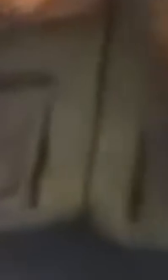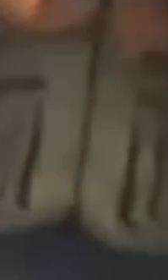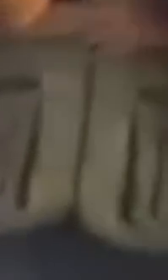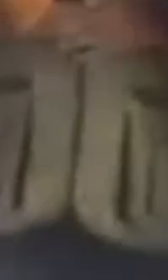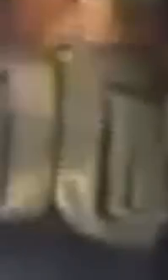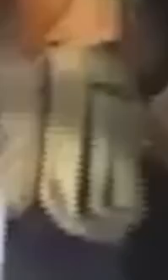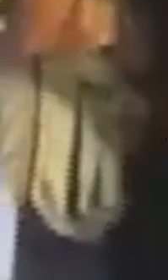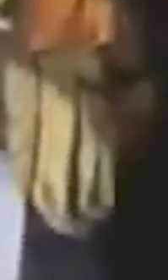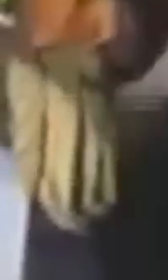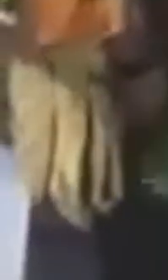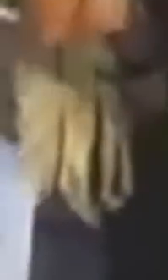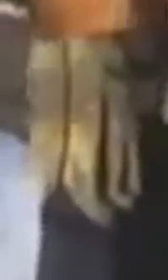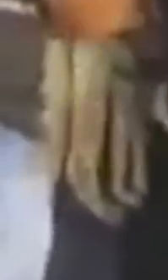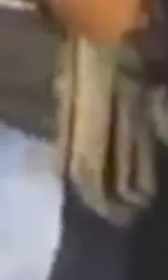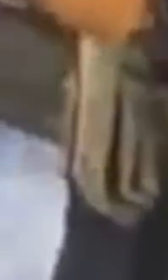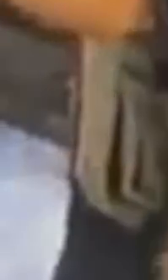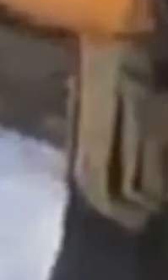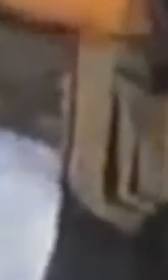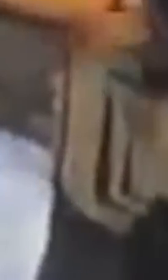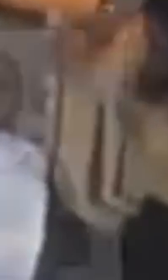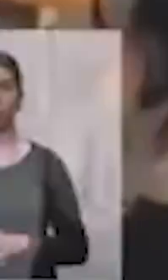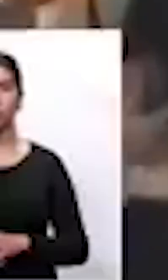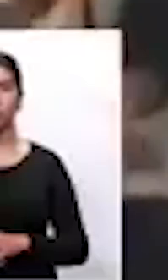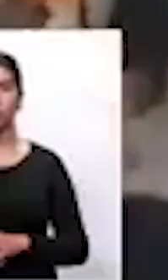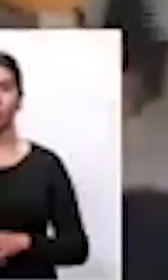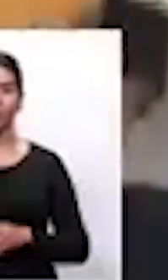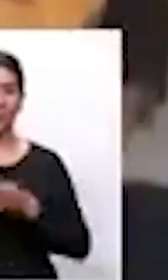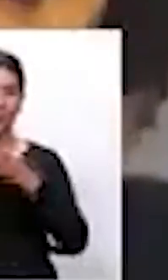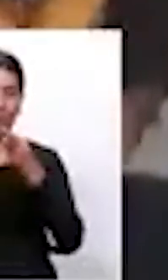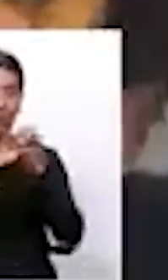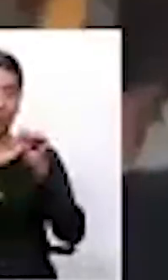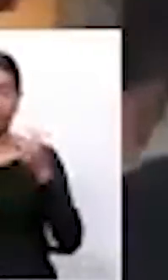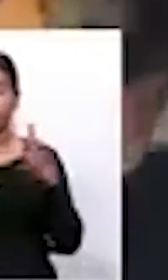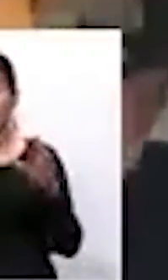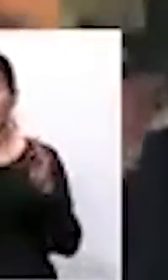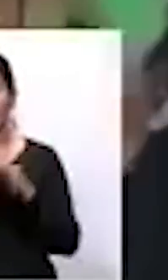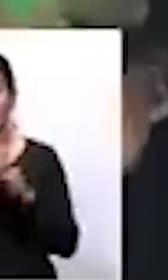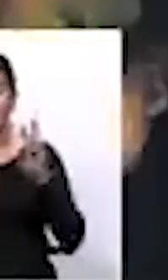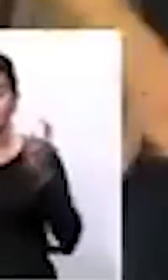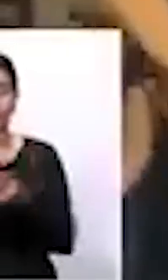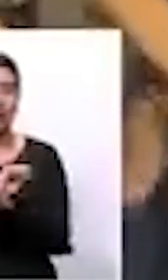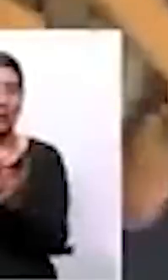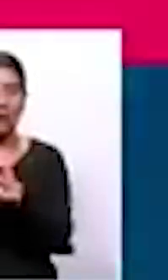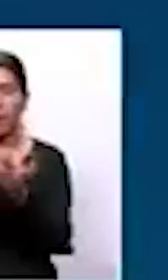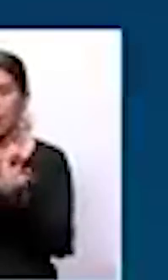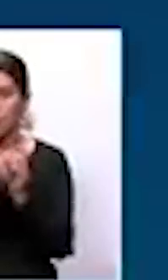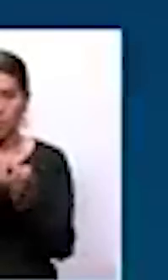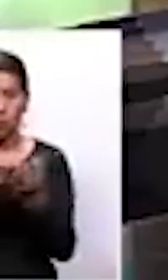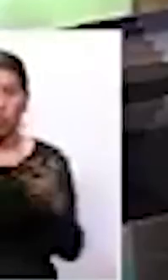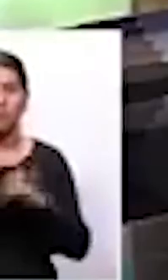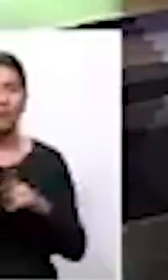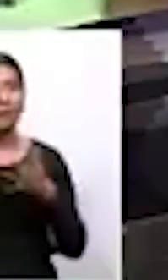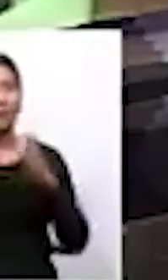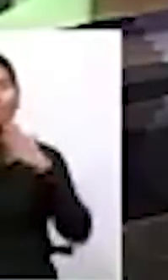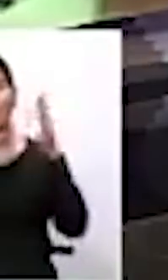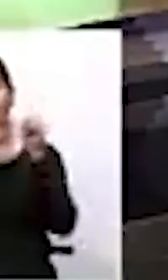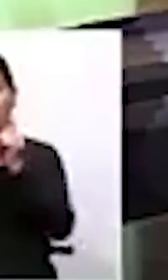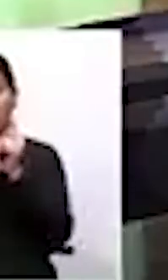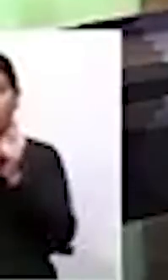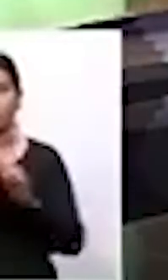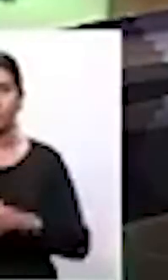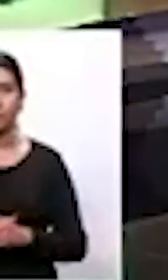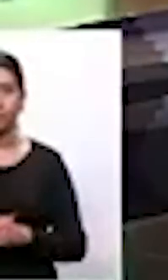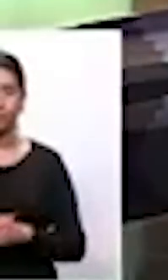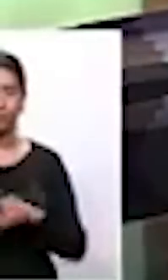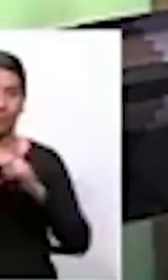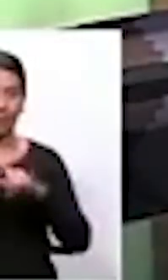hacer conforme van sucediendo las cosas que cambian, que tienen una velocidad de cambio bastante importante. Muchísimas gracias por habernos Pero yo no acompañado esta